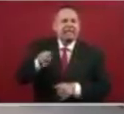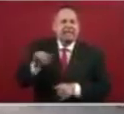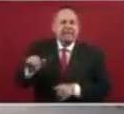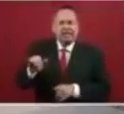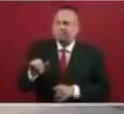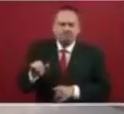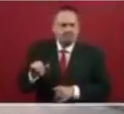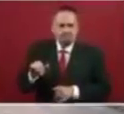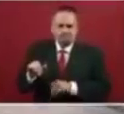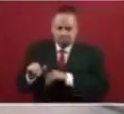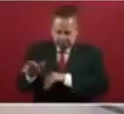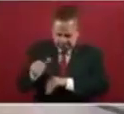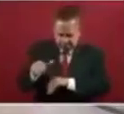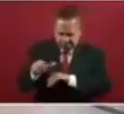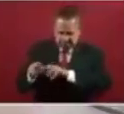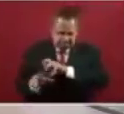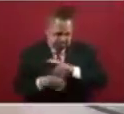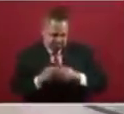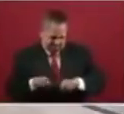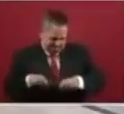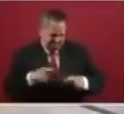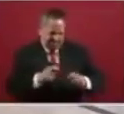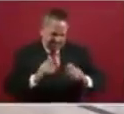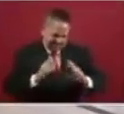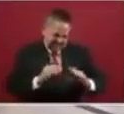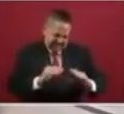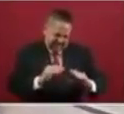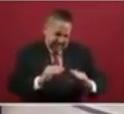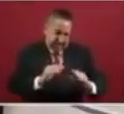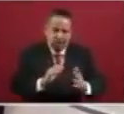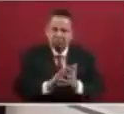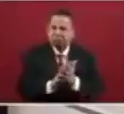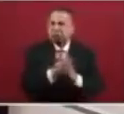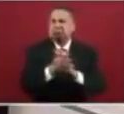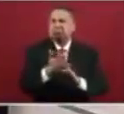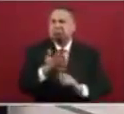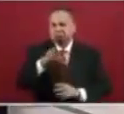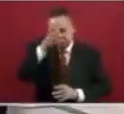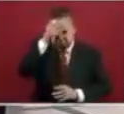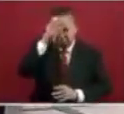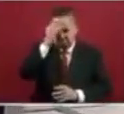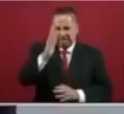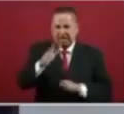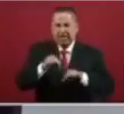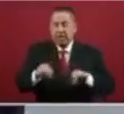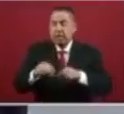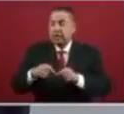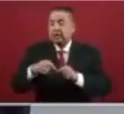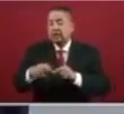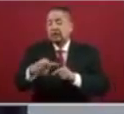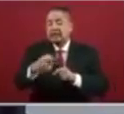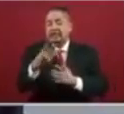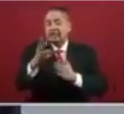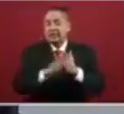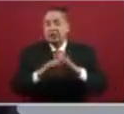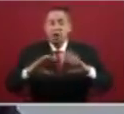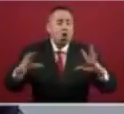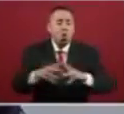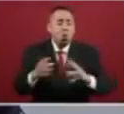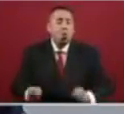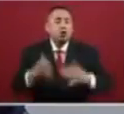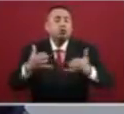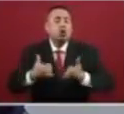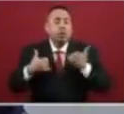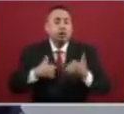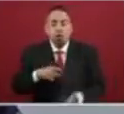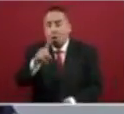En 3 meses más llegaremos a 1,000,000 de jóvenes y